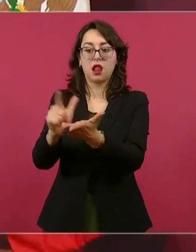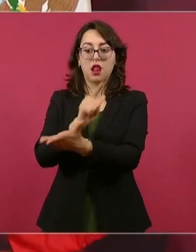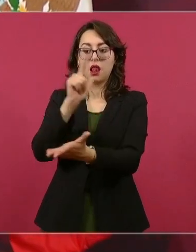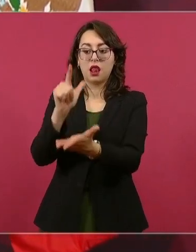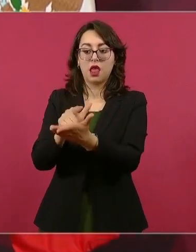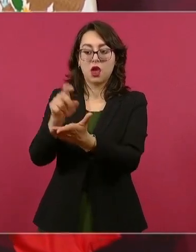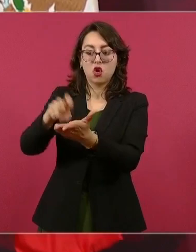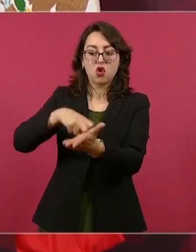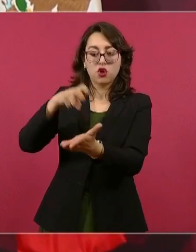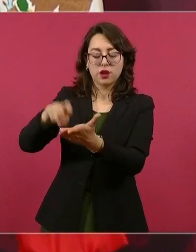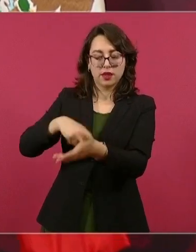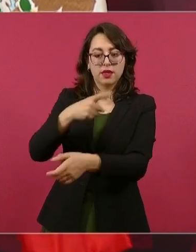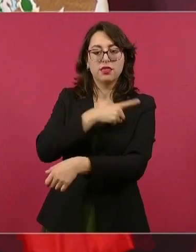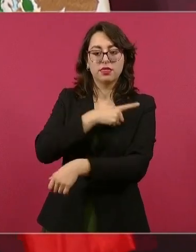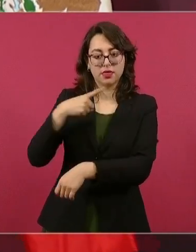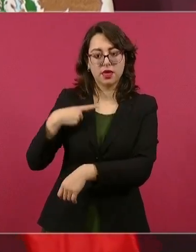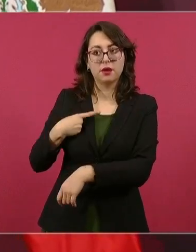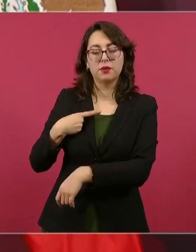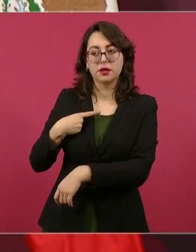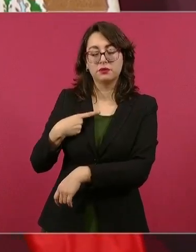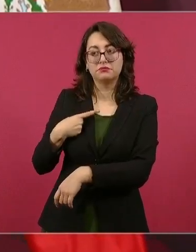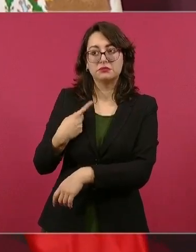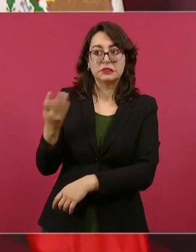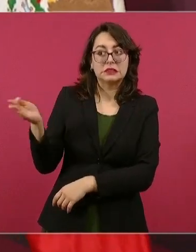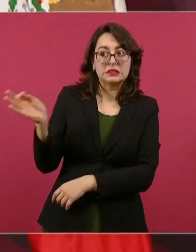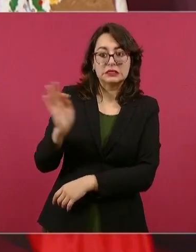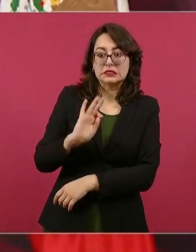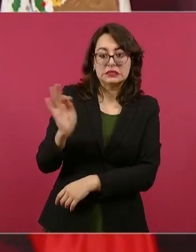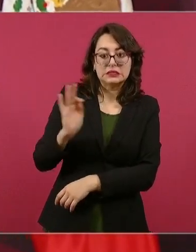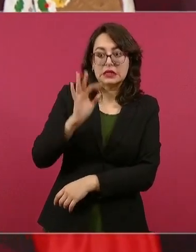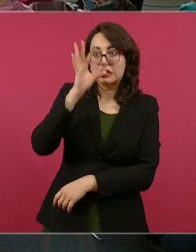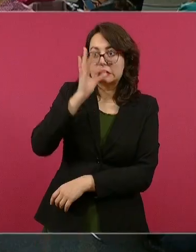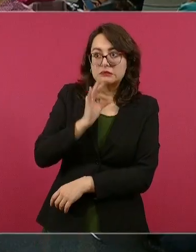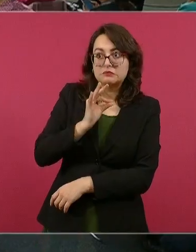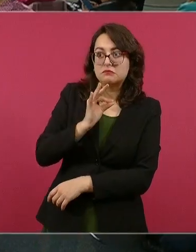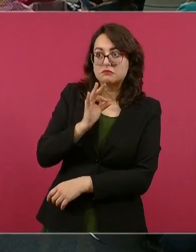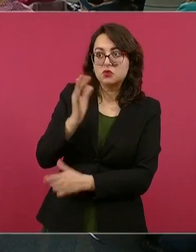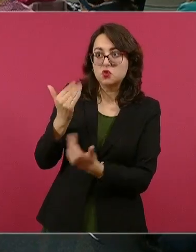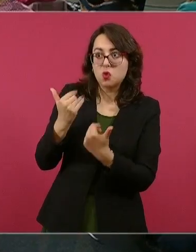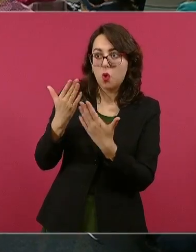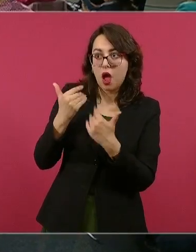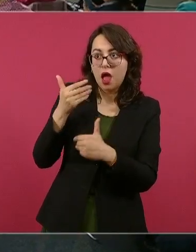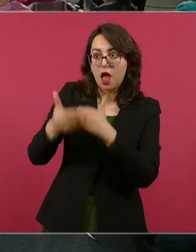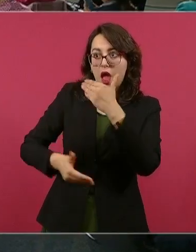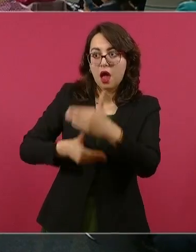Si ellos no las llevan a cabo, ya entonces veríamos